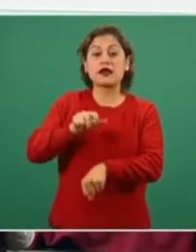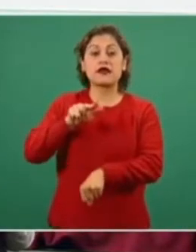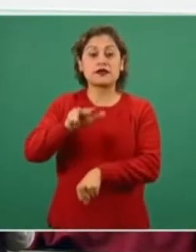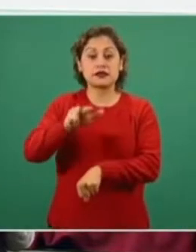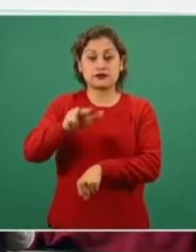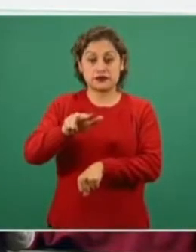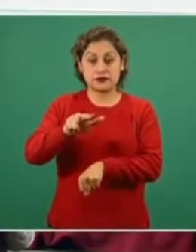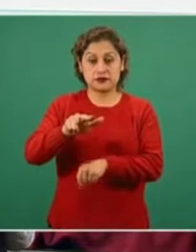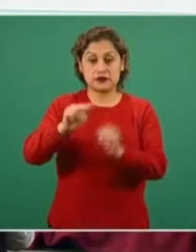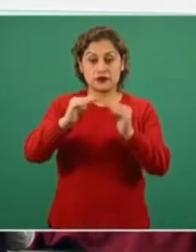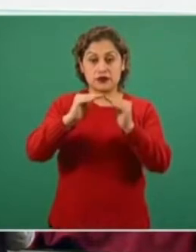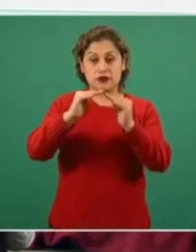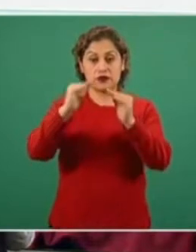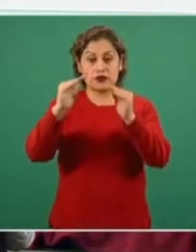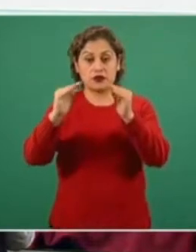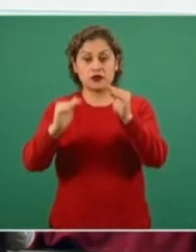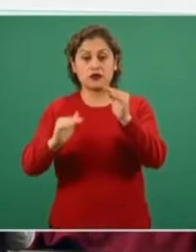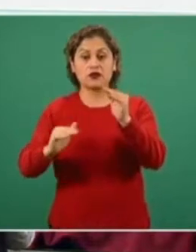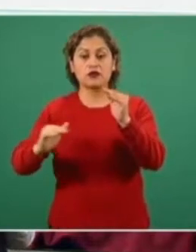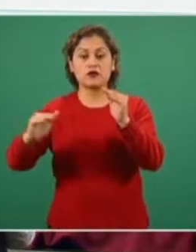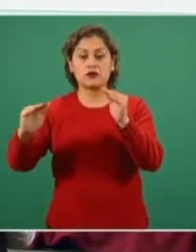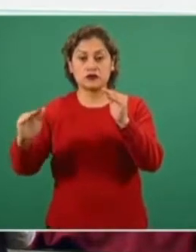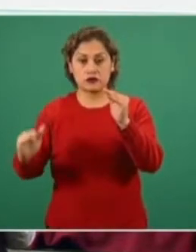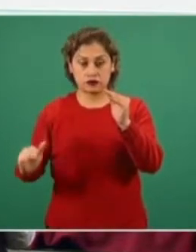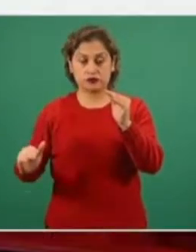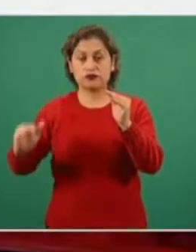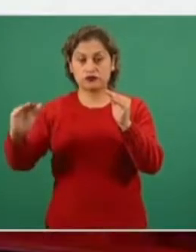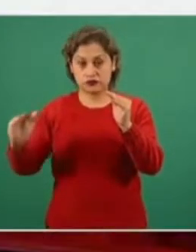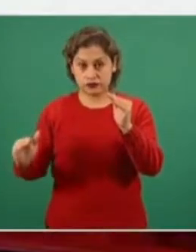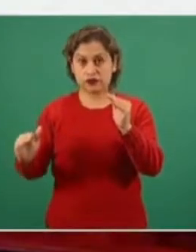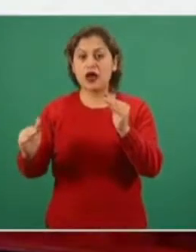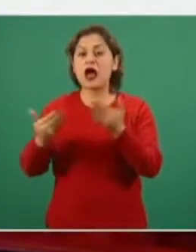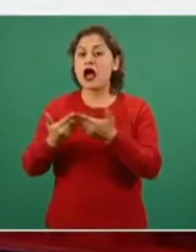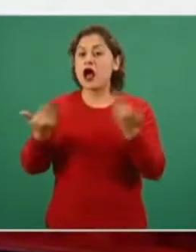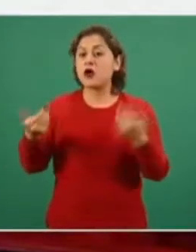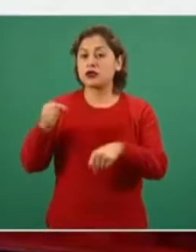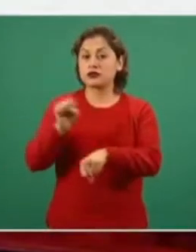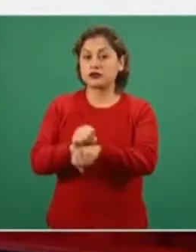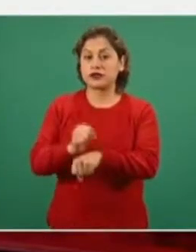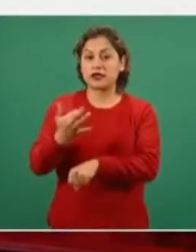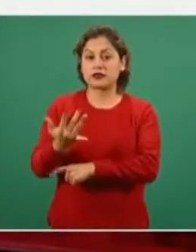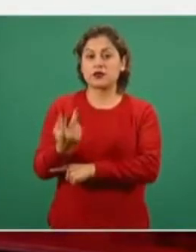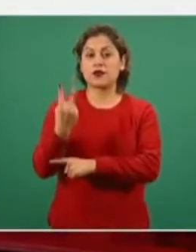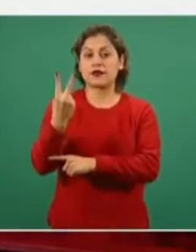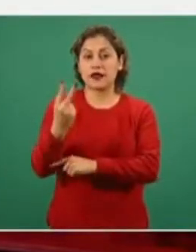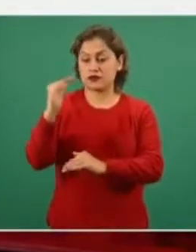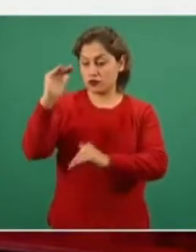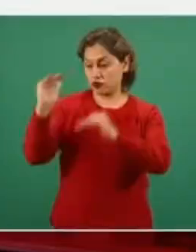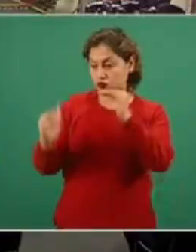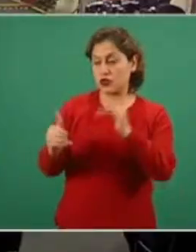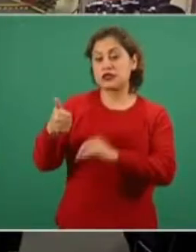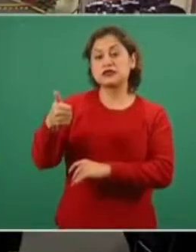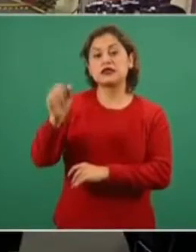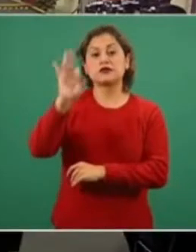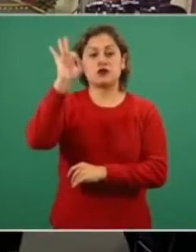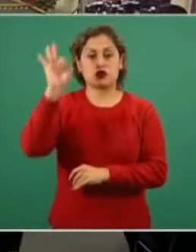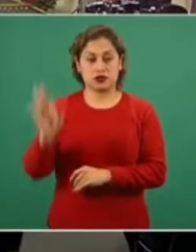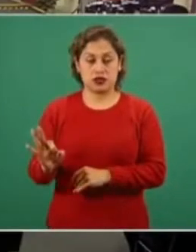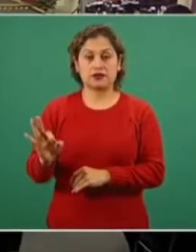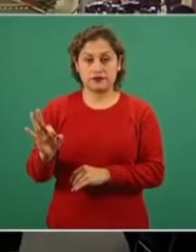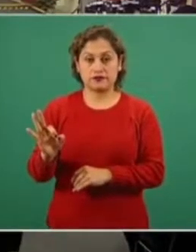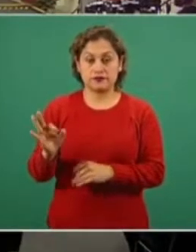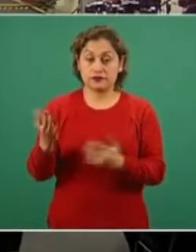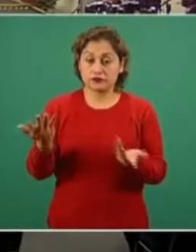disminuido, y actualmente tenemos una letalidad en la semana 52 del 6%. Es decir, 6% de